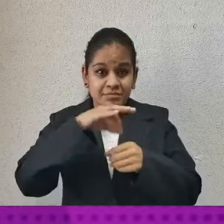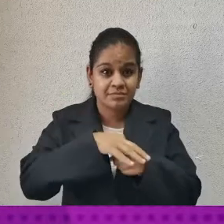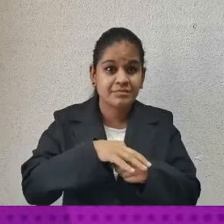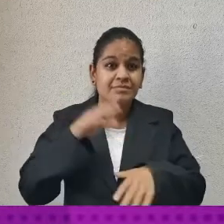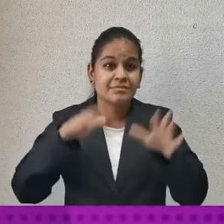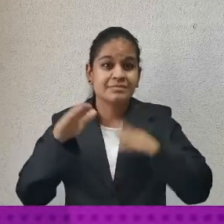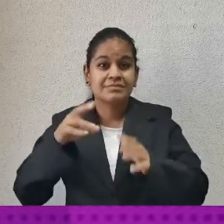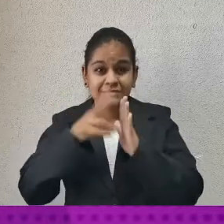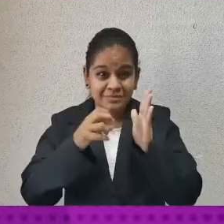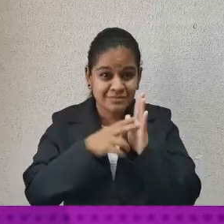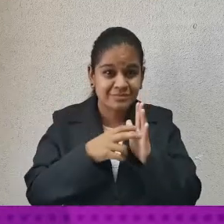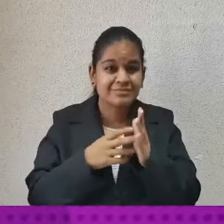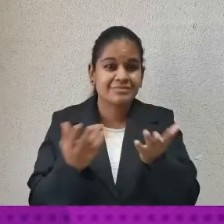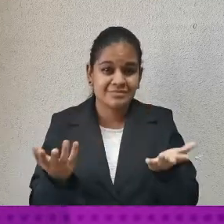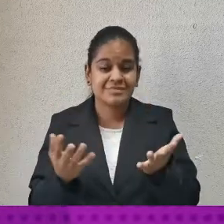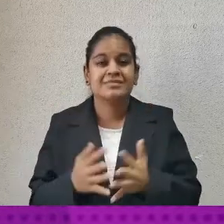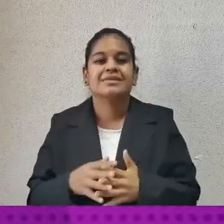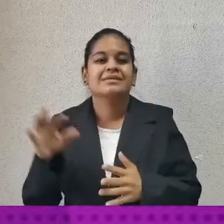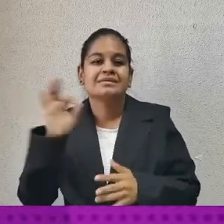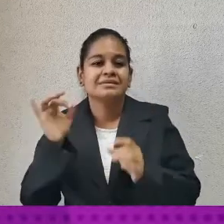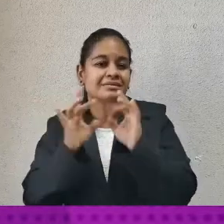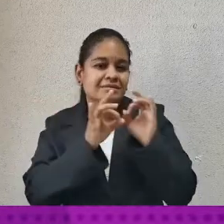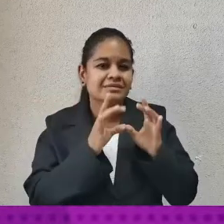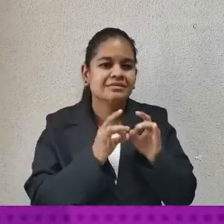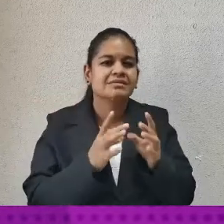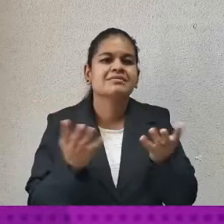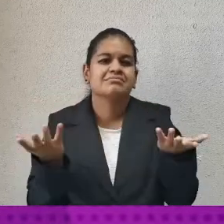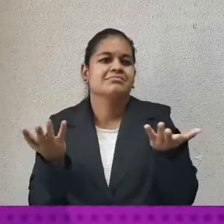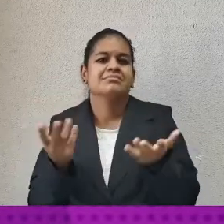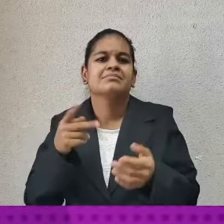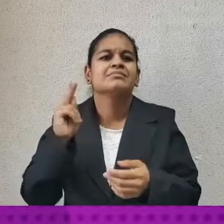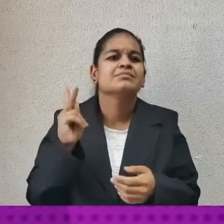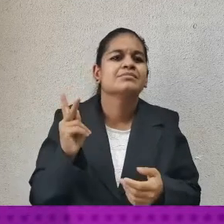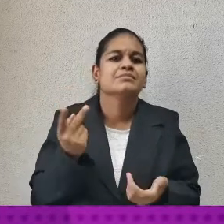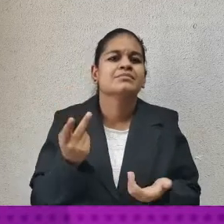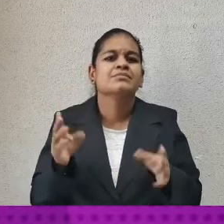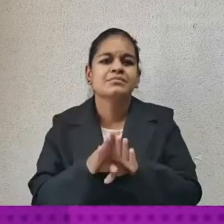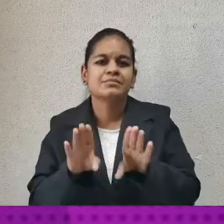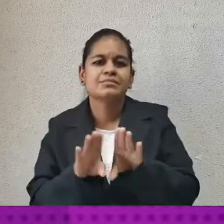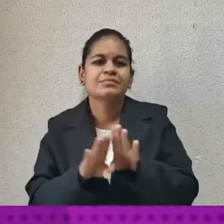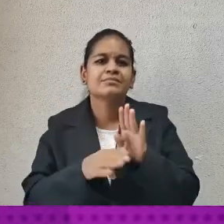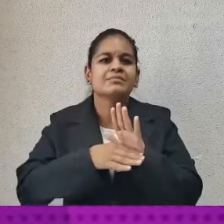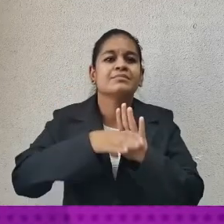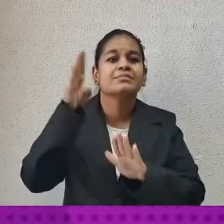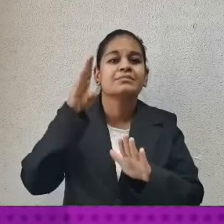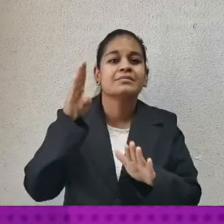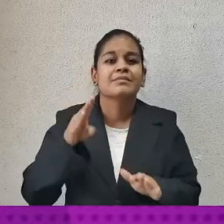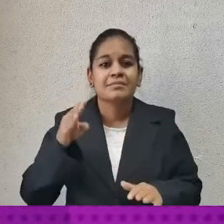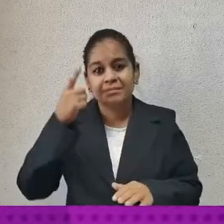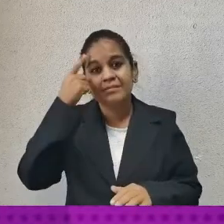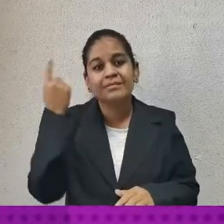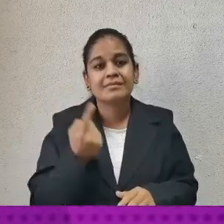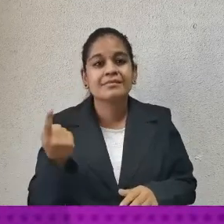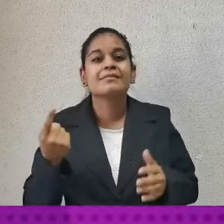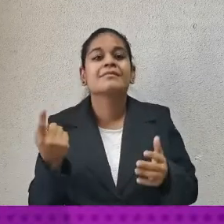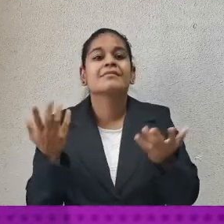jurídicas que van cambiando con el paso del tiempo, con circunstancias diferentes. ¿Cómo ha sido precisamente ese paso adecuándonos o